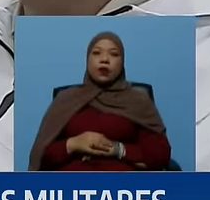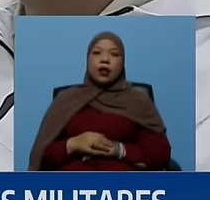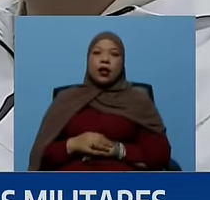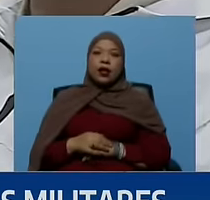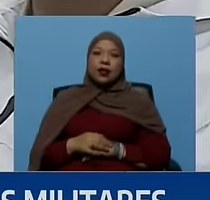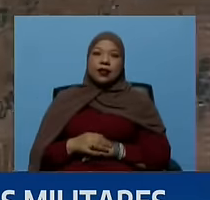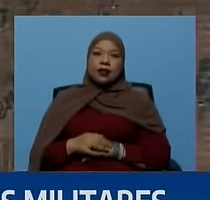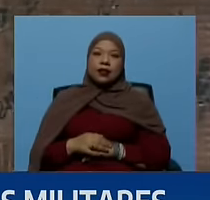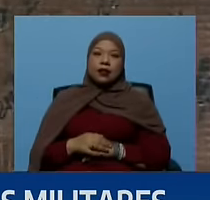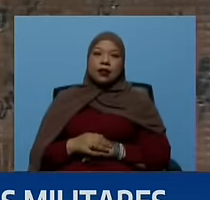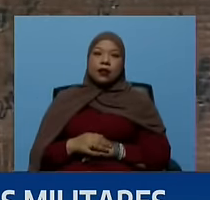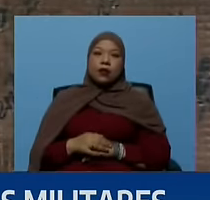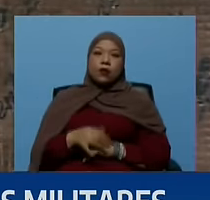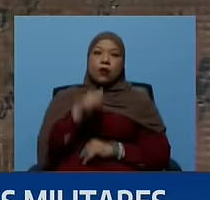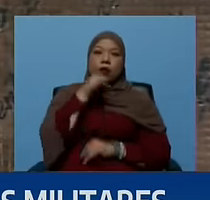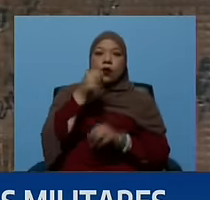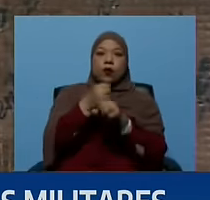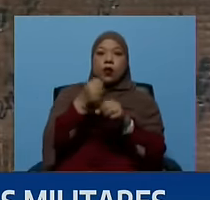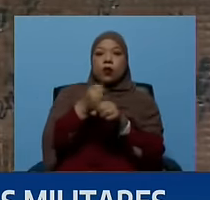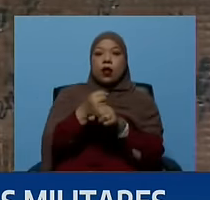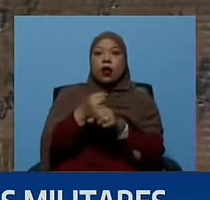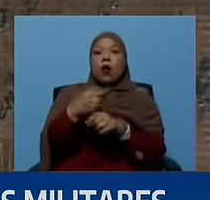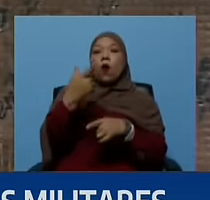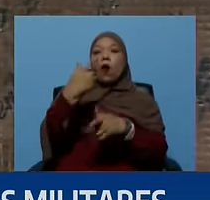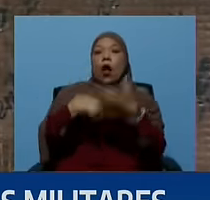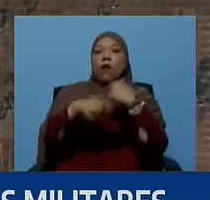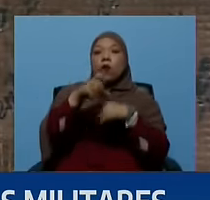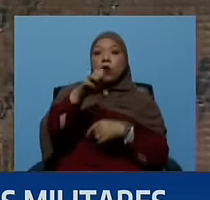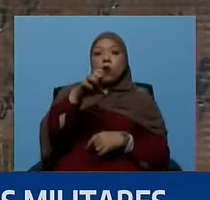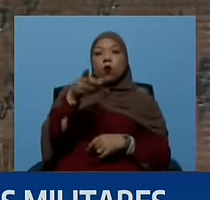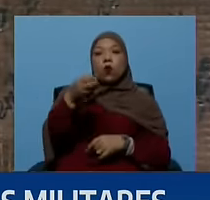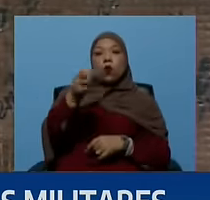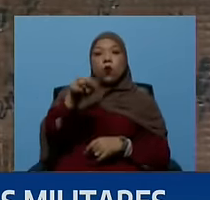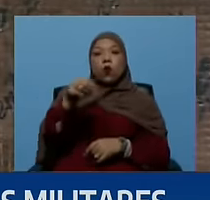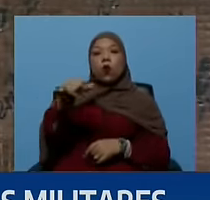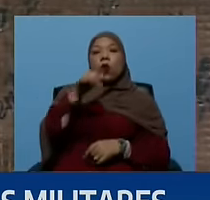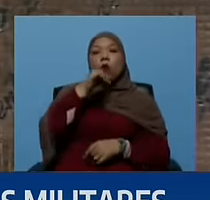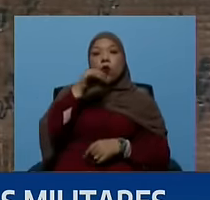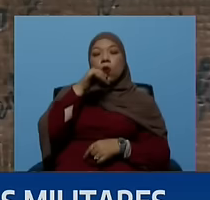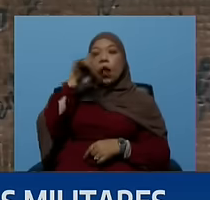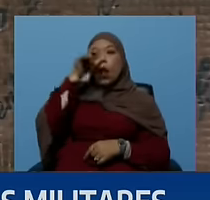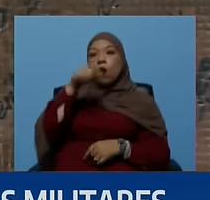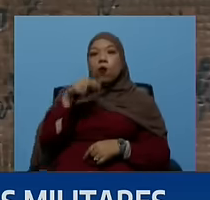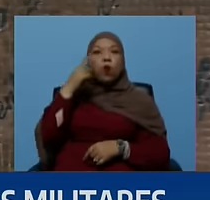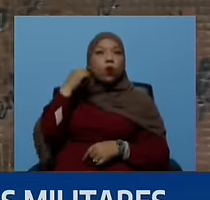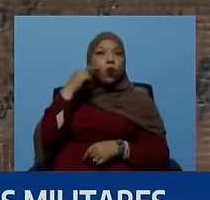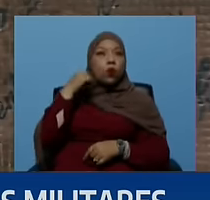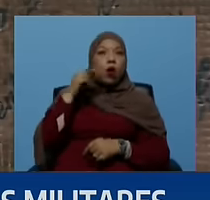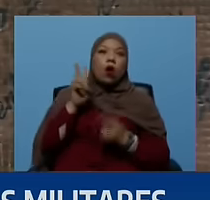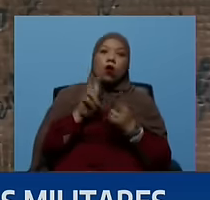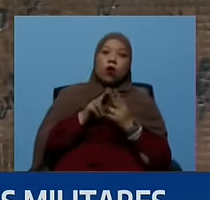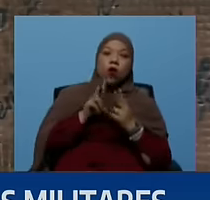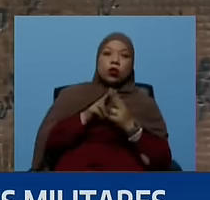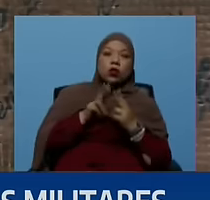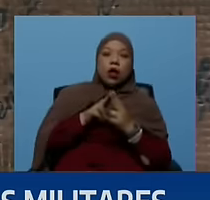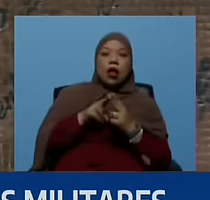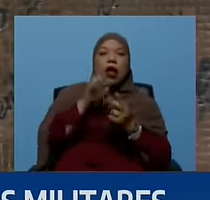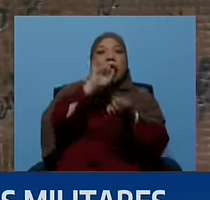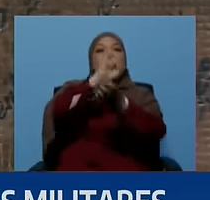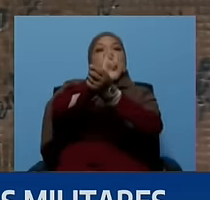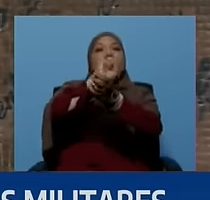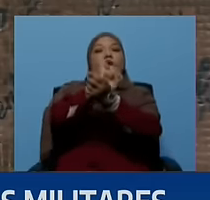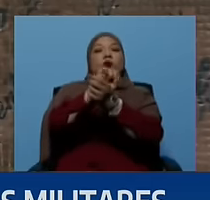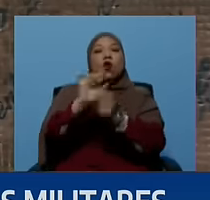conocimiento al sambo José Leonardo Chirino que era más negro que sambo si lo conocemos y encabezó la